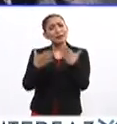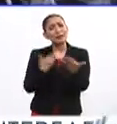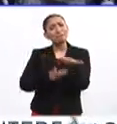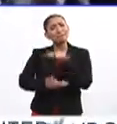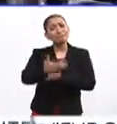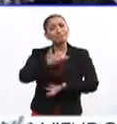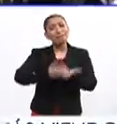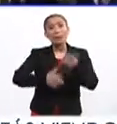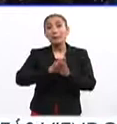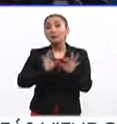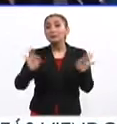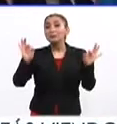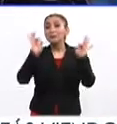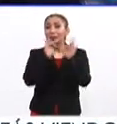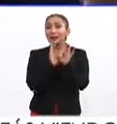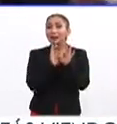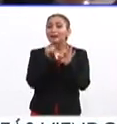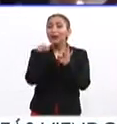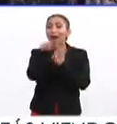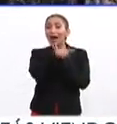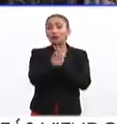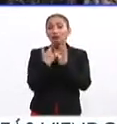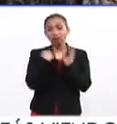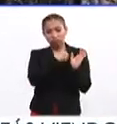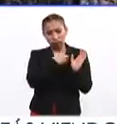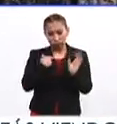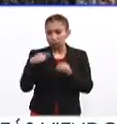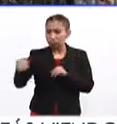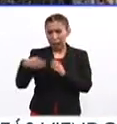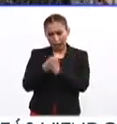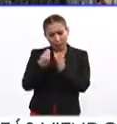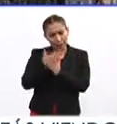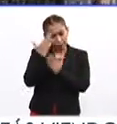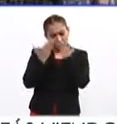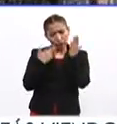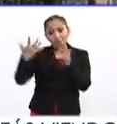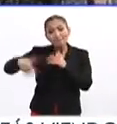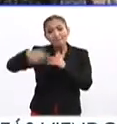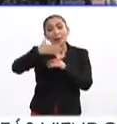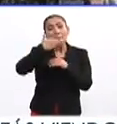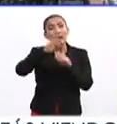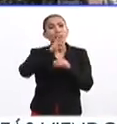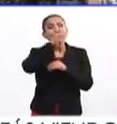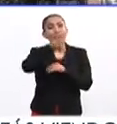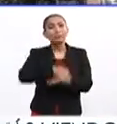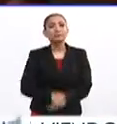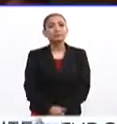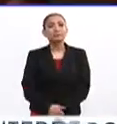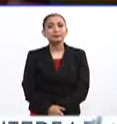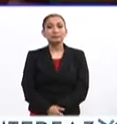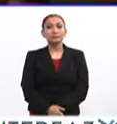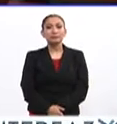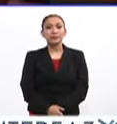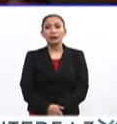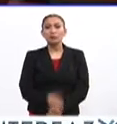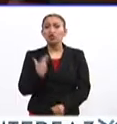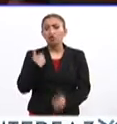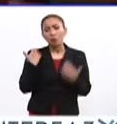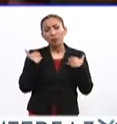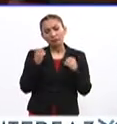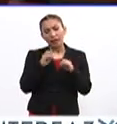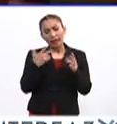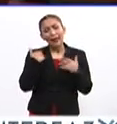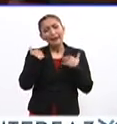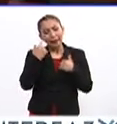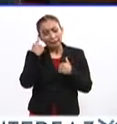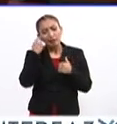confianza. Y lo más importante, que ellos se comprometan con las clases y busquen tener buenos resultados. Es mucho ser comprensivos con